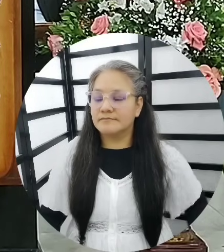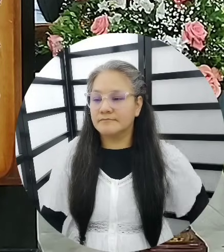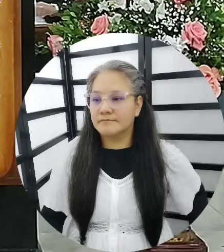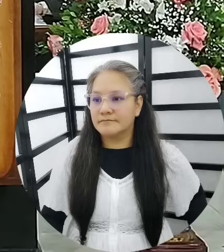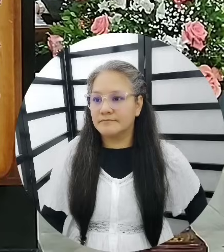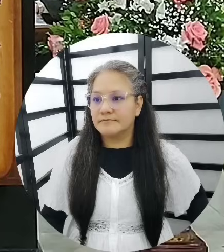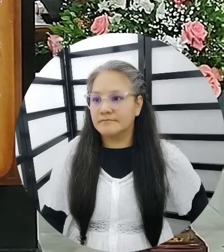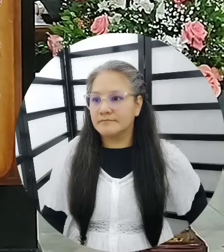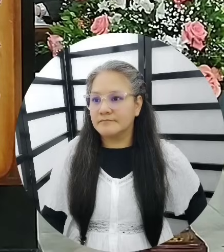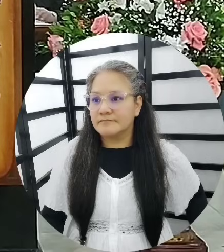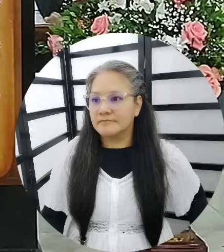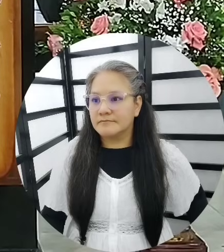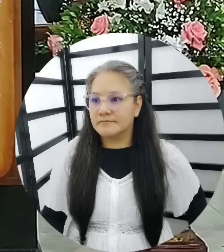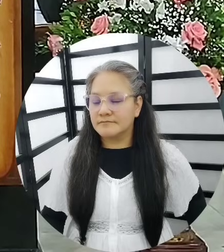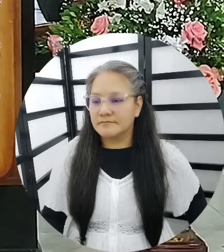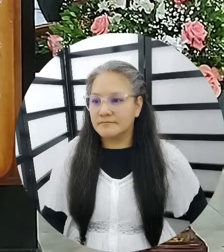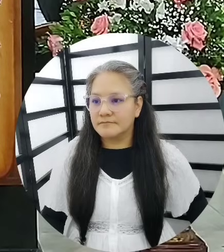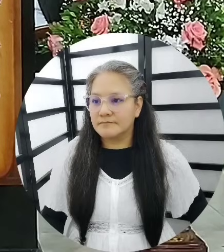Ay.